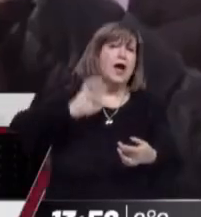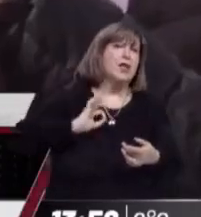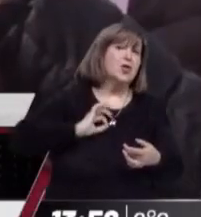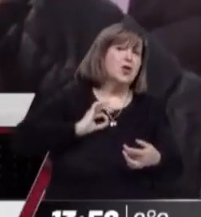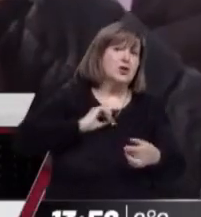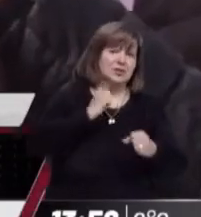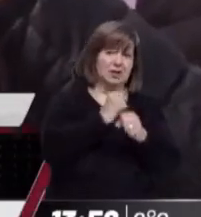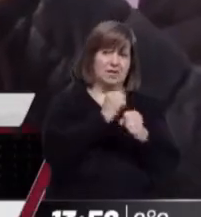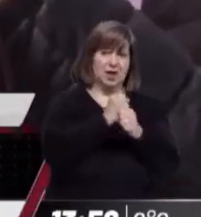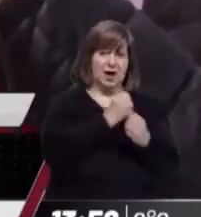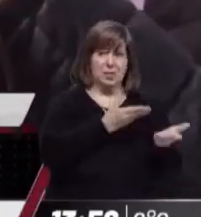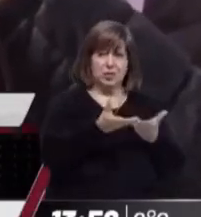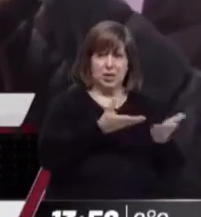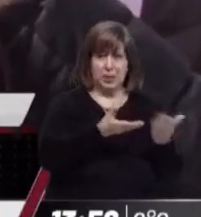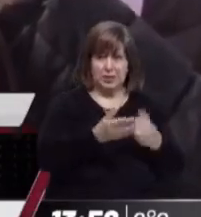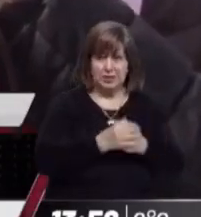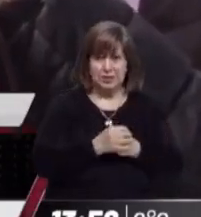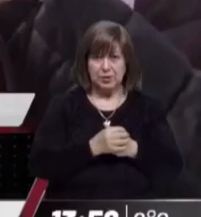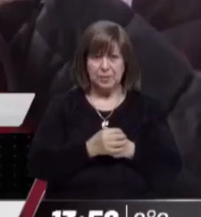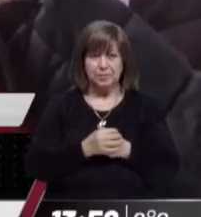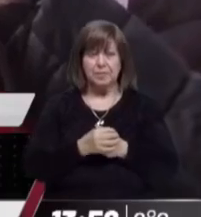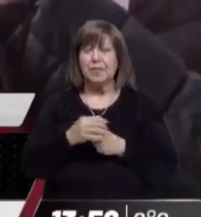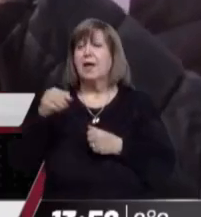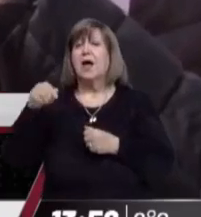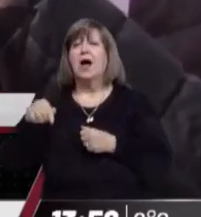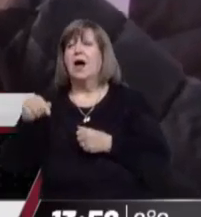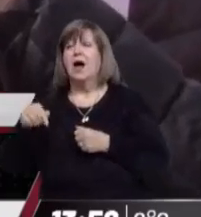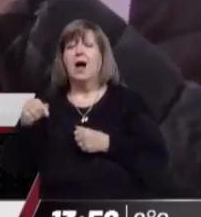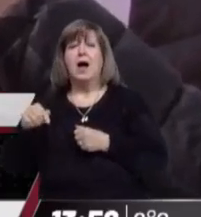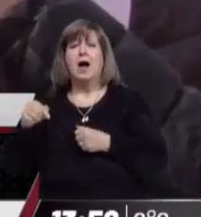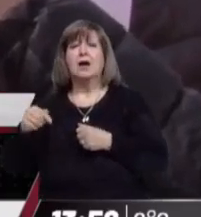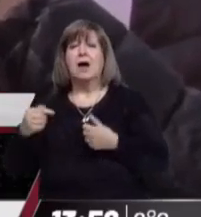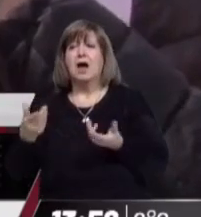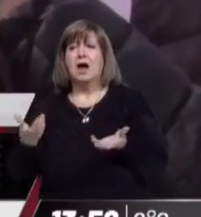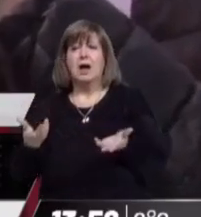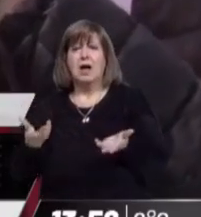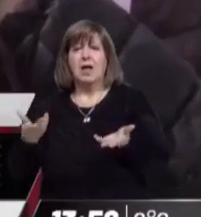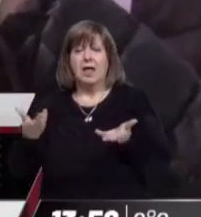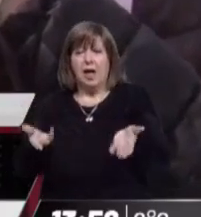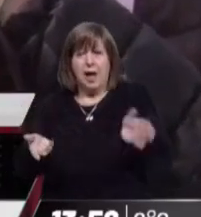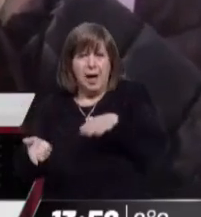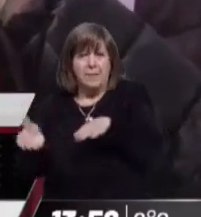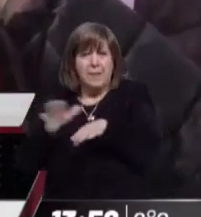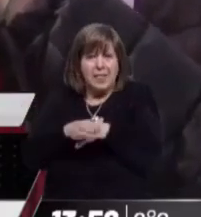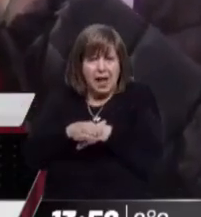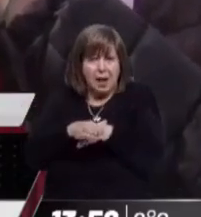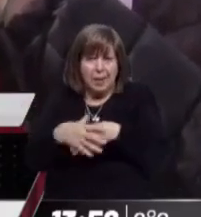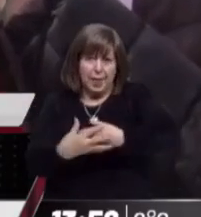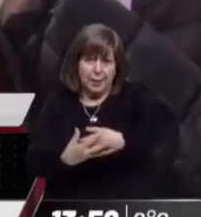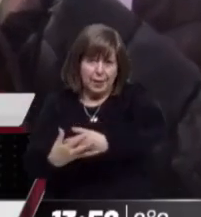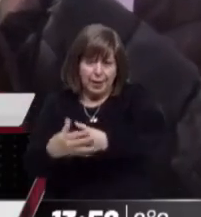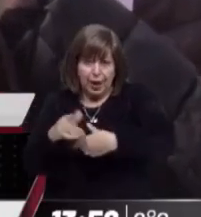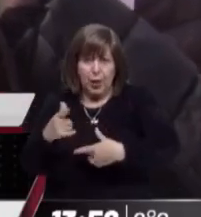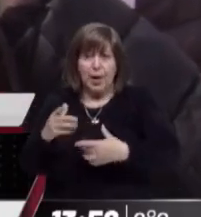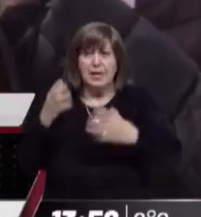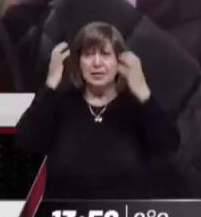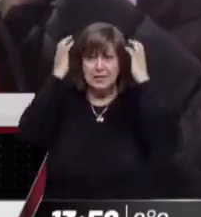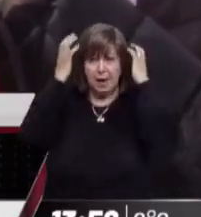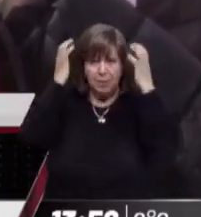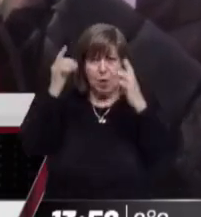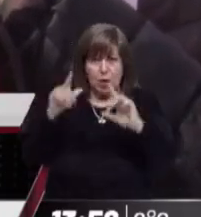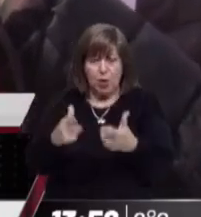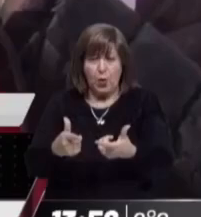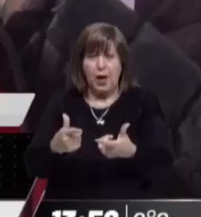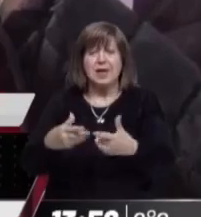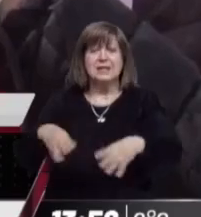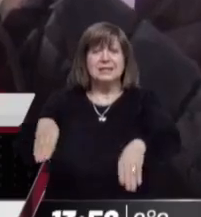servicio. Acá el hospital no nos brinda pañales, no nos brinda nada, nosotros les compramos, sale de nuestro bolsillo, el champú, todo lo